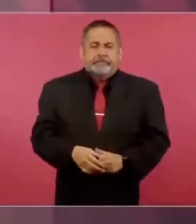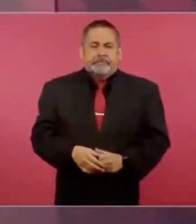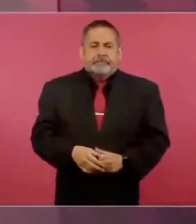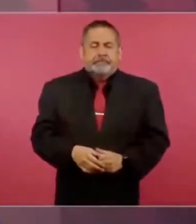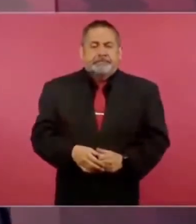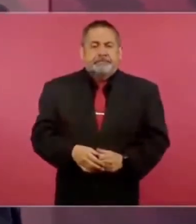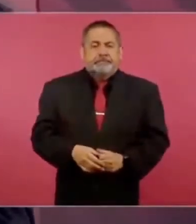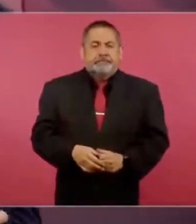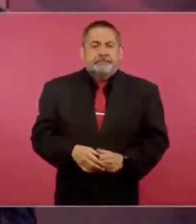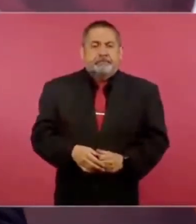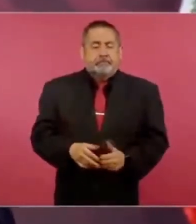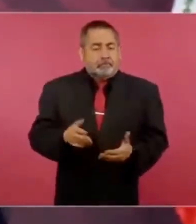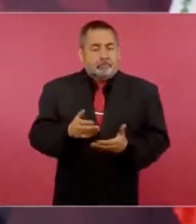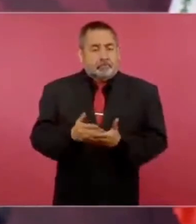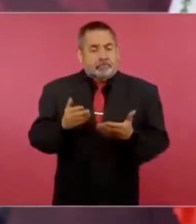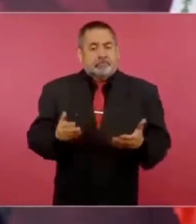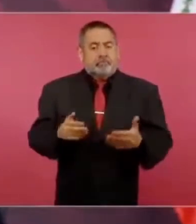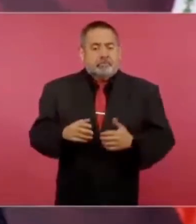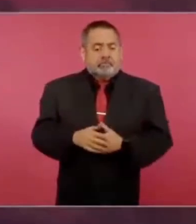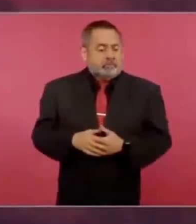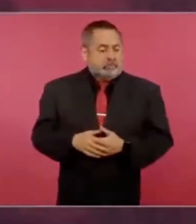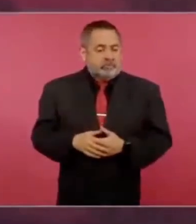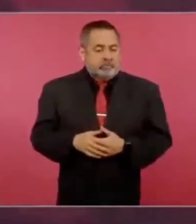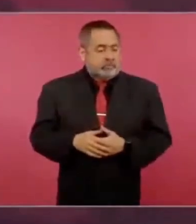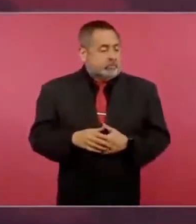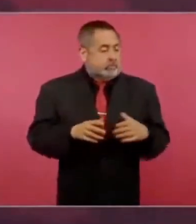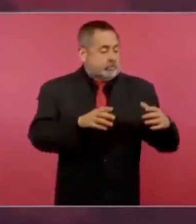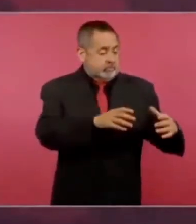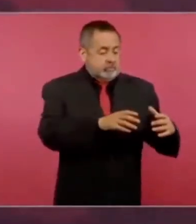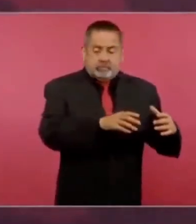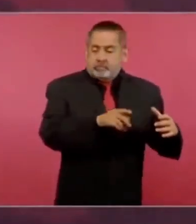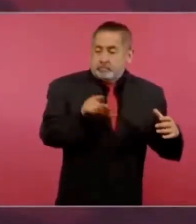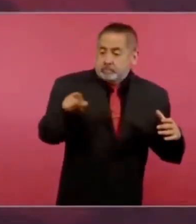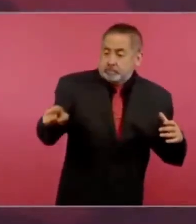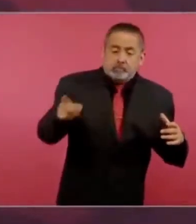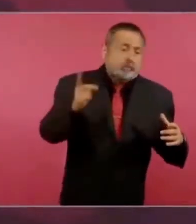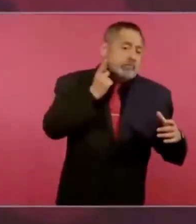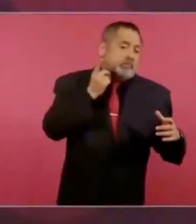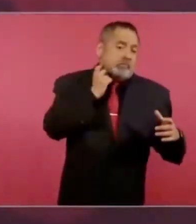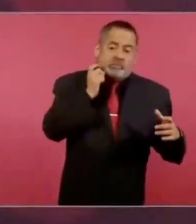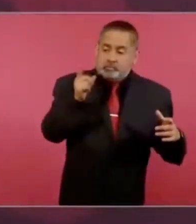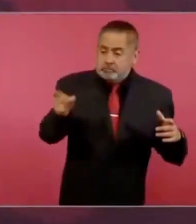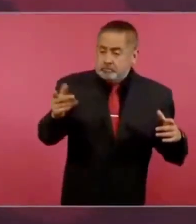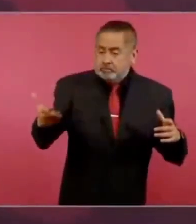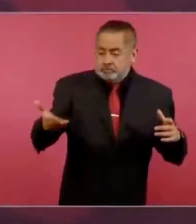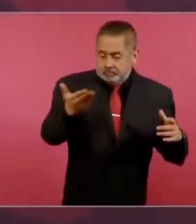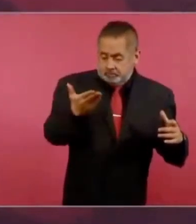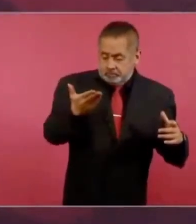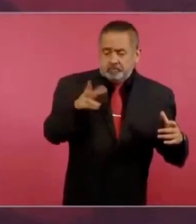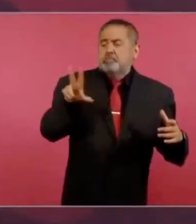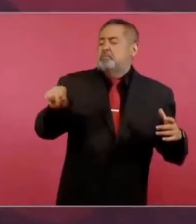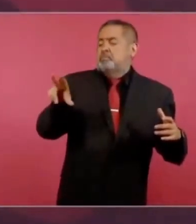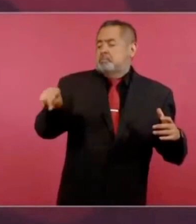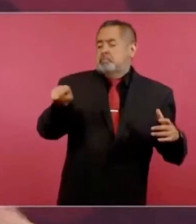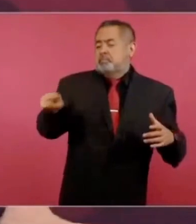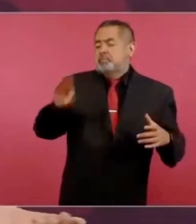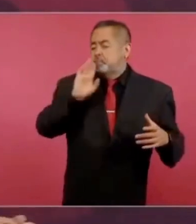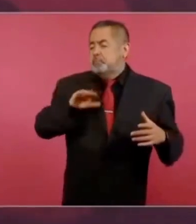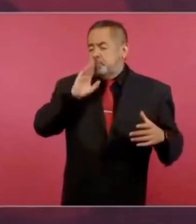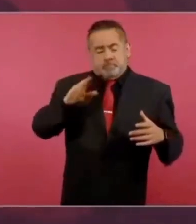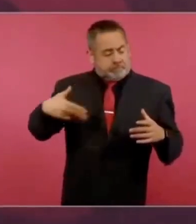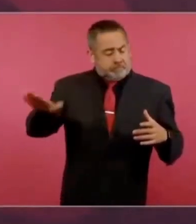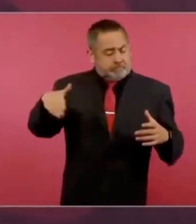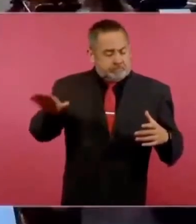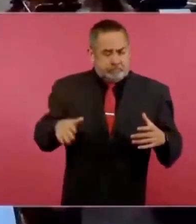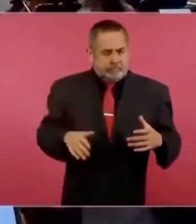ya le corrigen la plana hasta al Poder Legislativo. Por eso hicieron